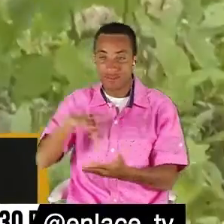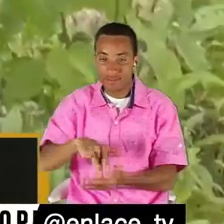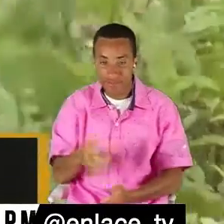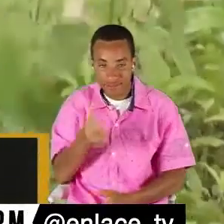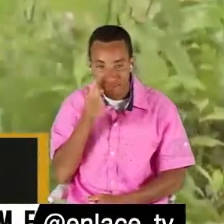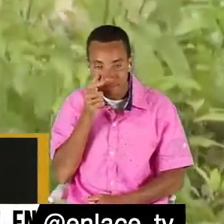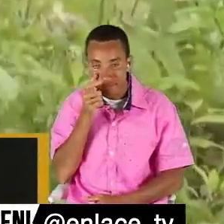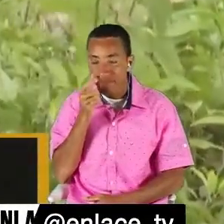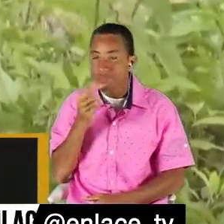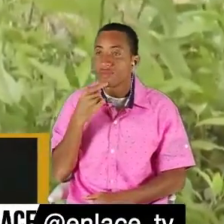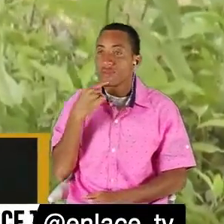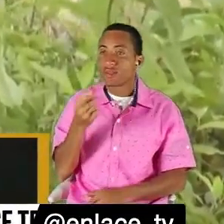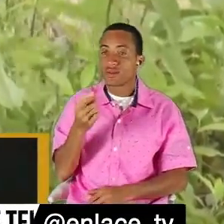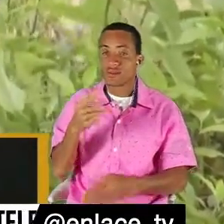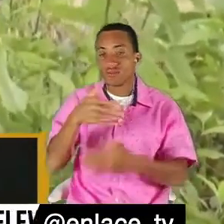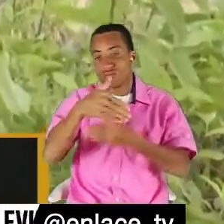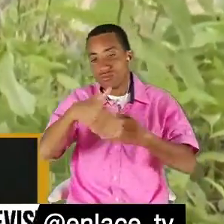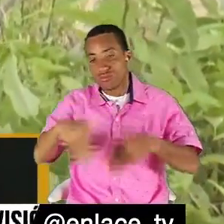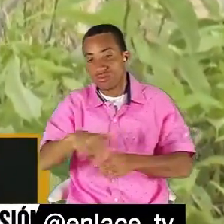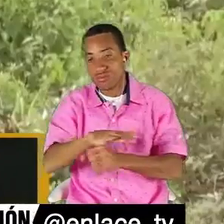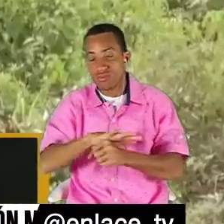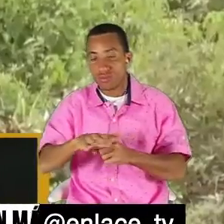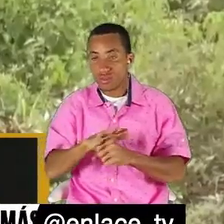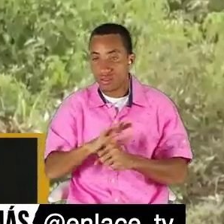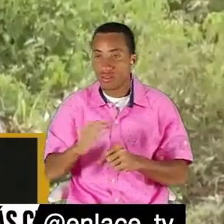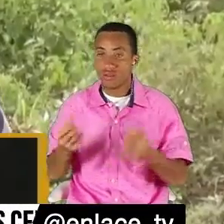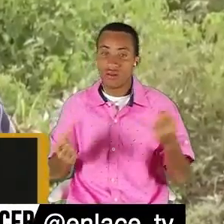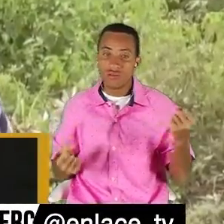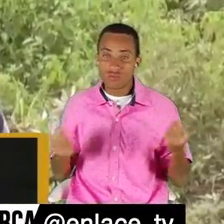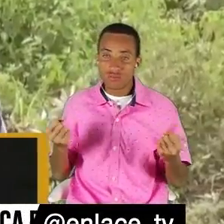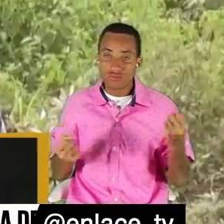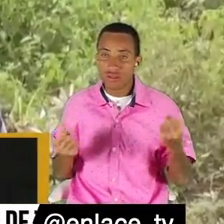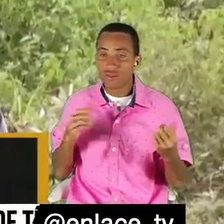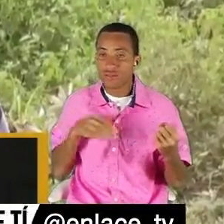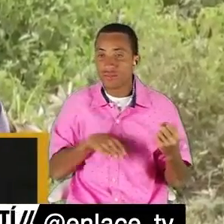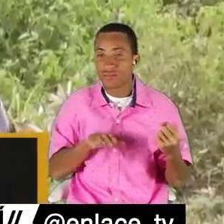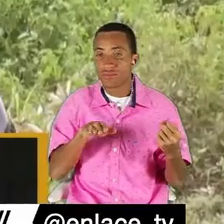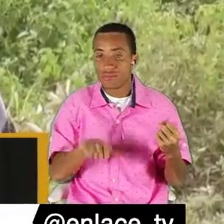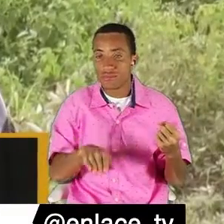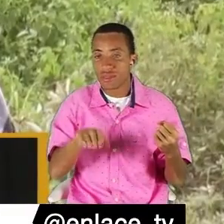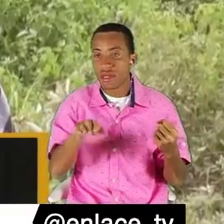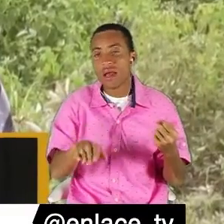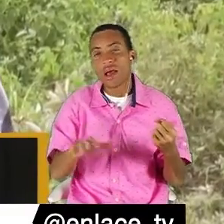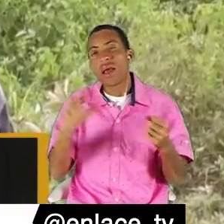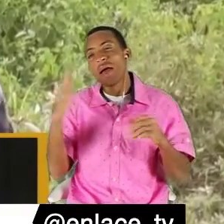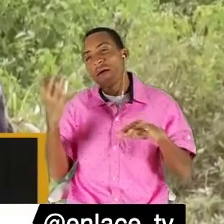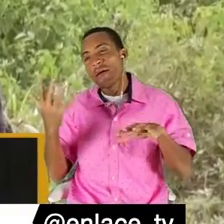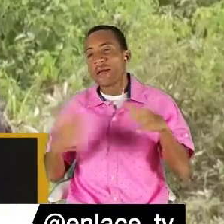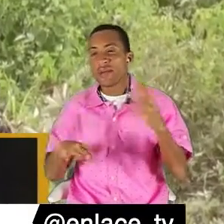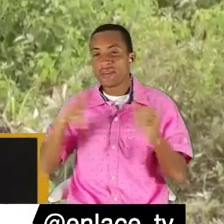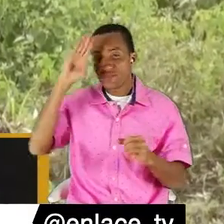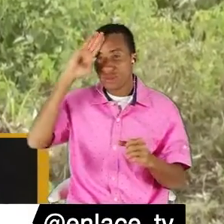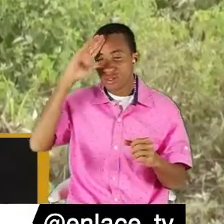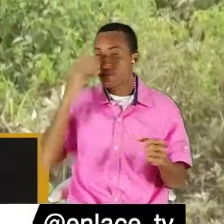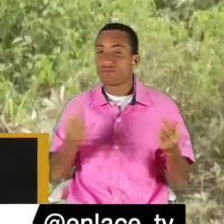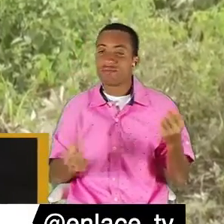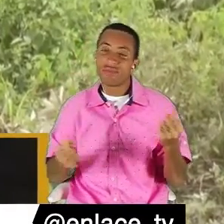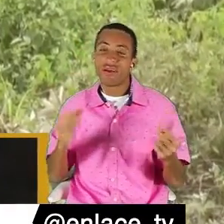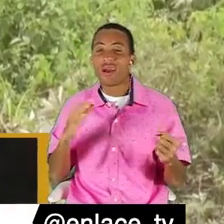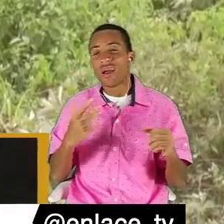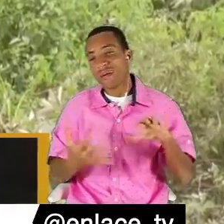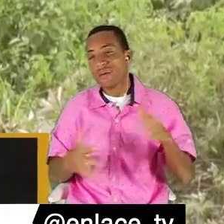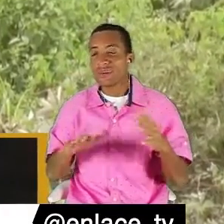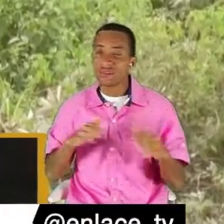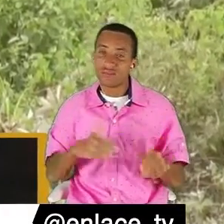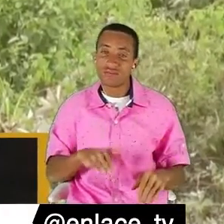como digo yo, el cuadrante, la camioneta, si pasa, es un por allá muy de vez en cuando, y eso no hace presencia.